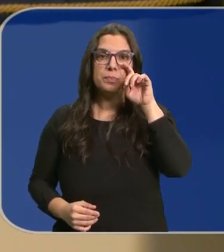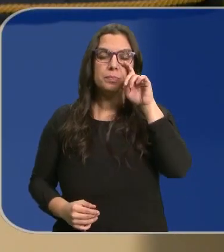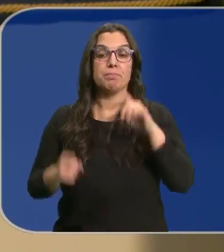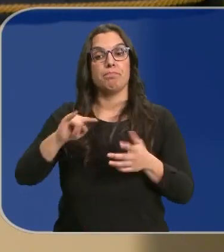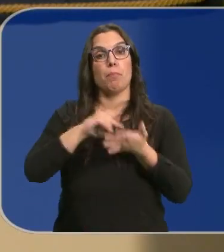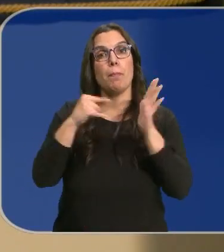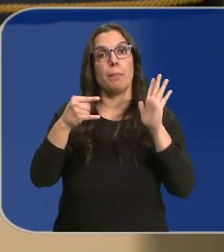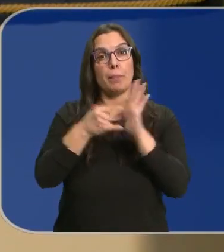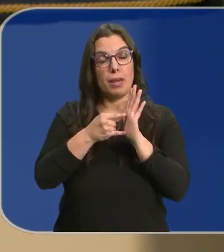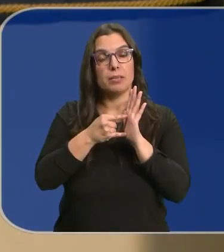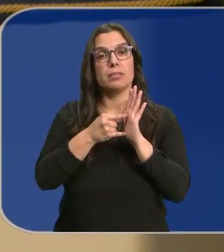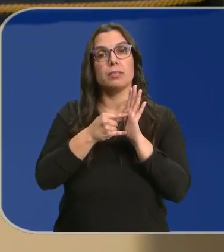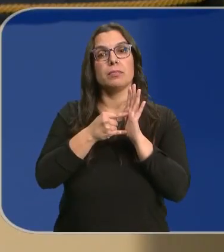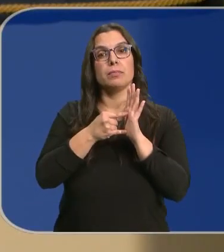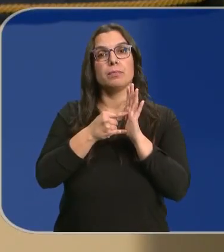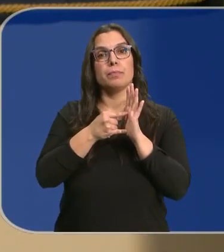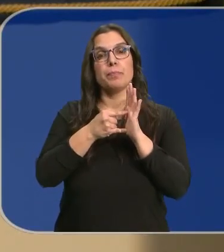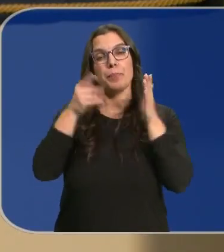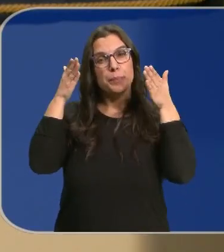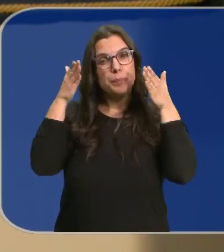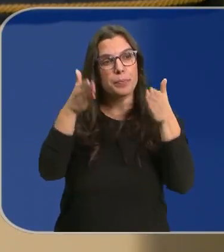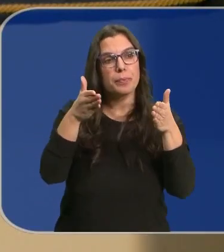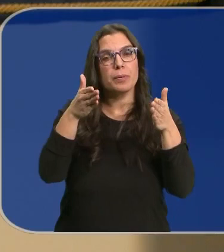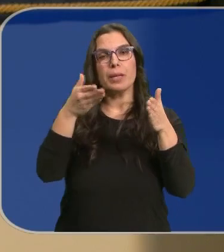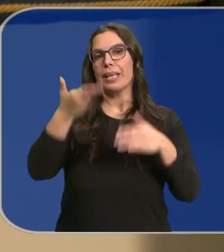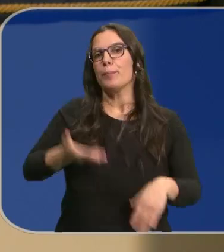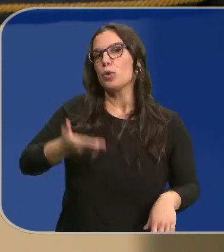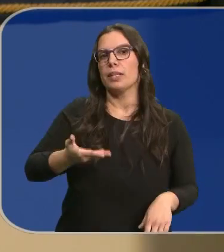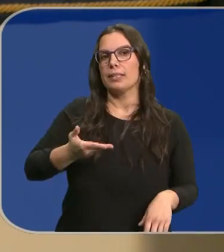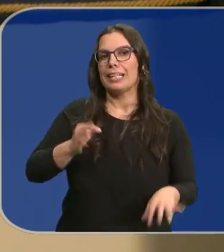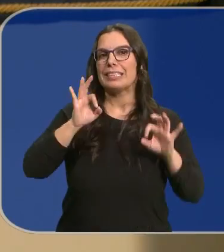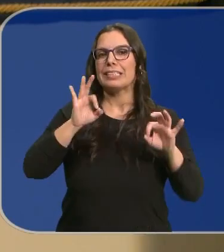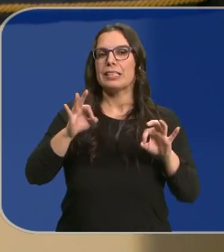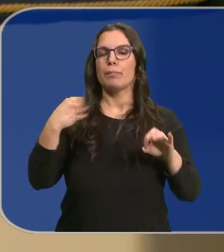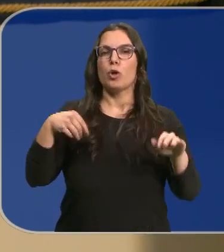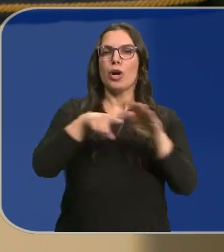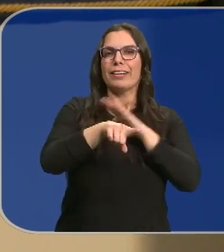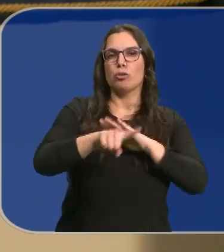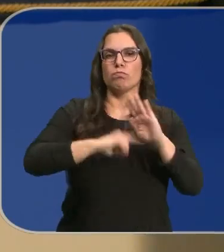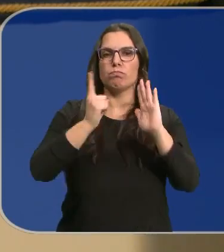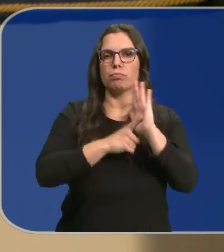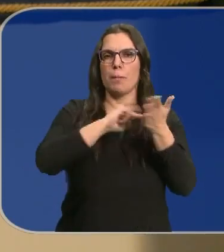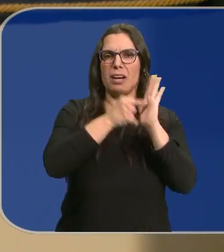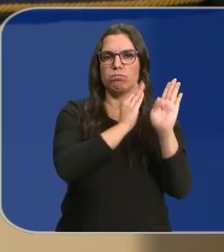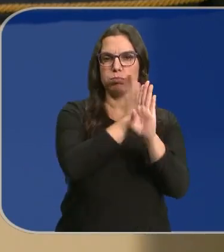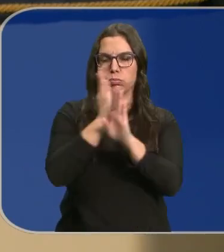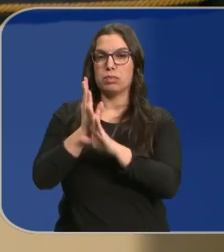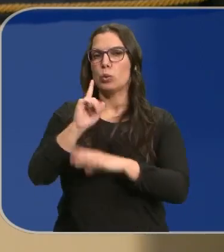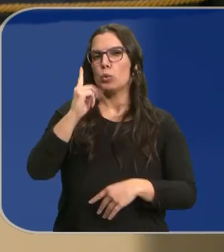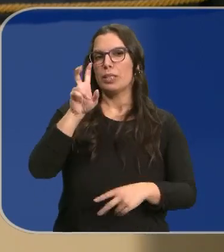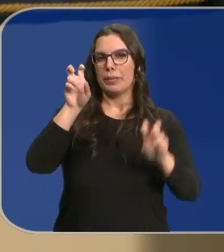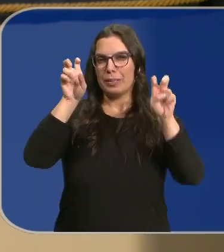Es un plan que va a tener un foco especialmente relevante en la gestión integral planificada y una cuestión